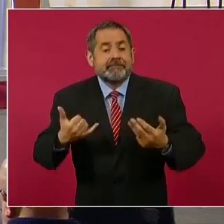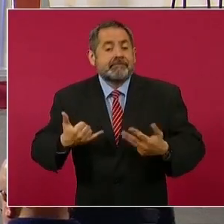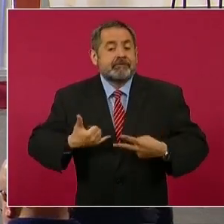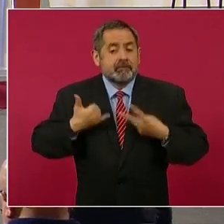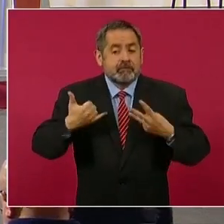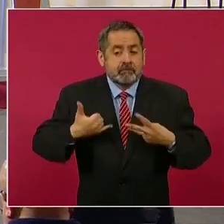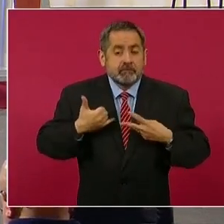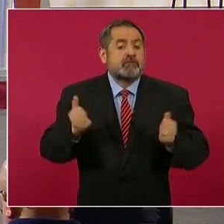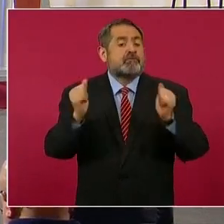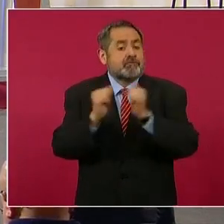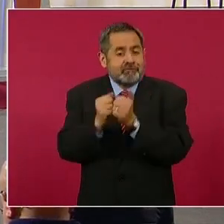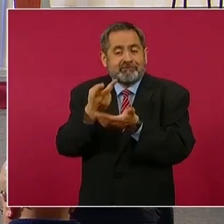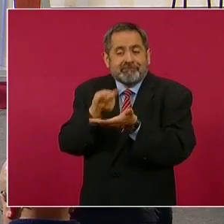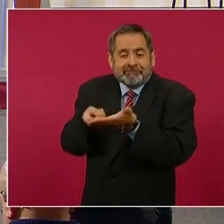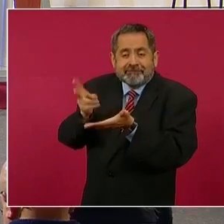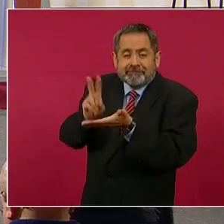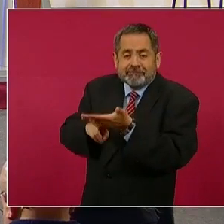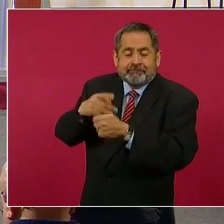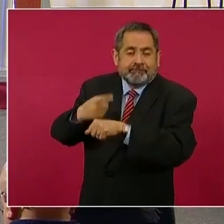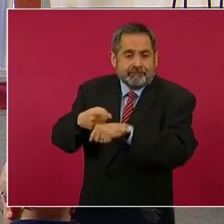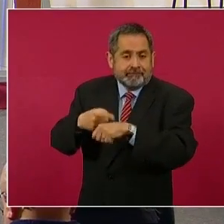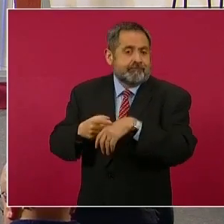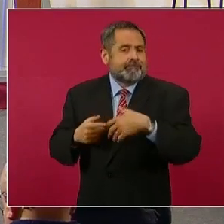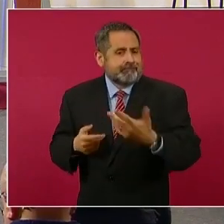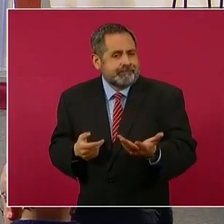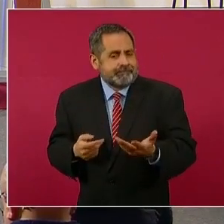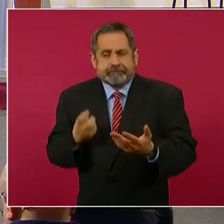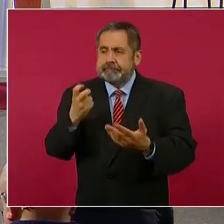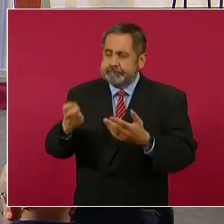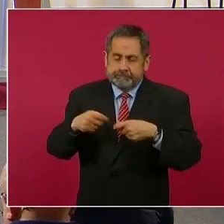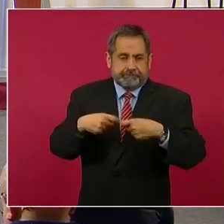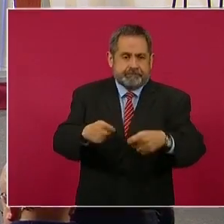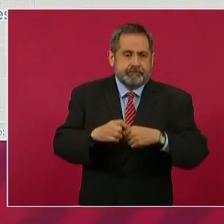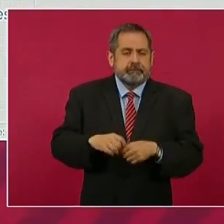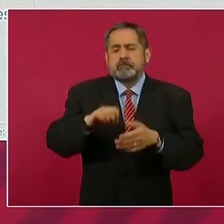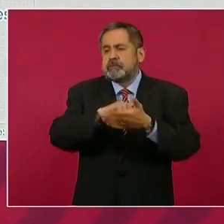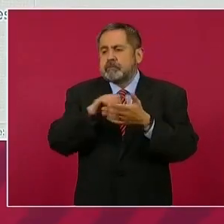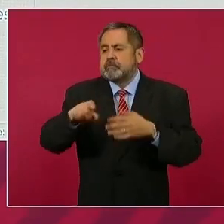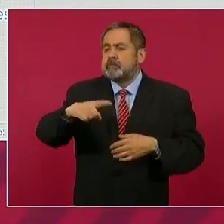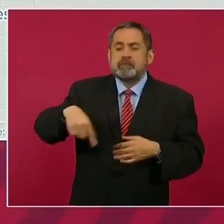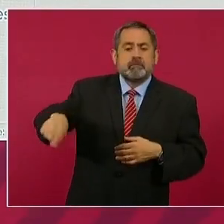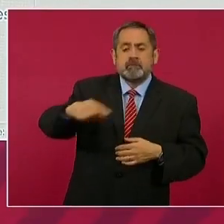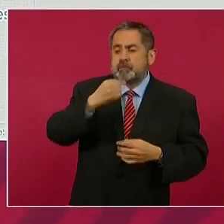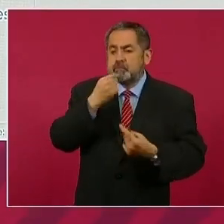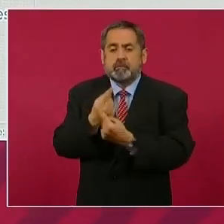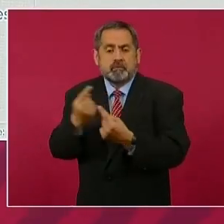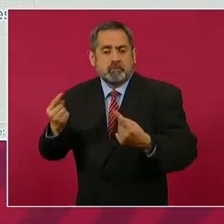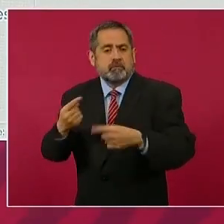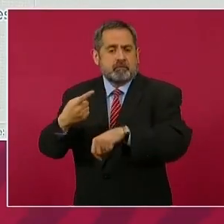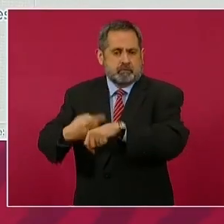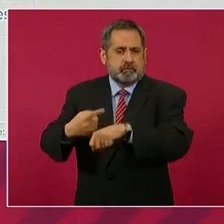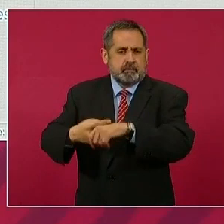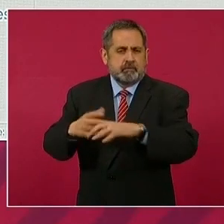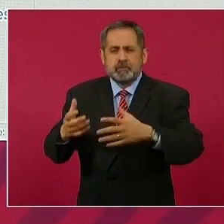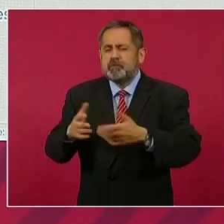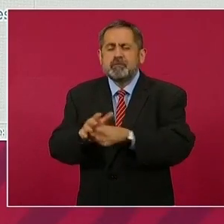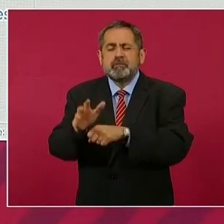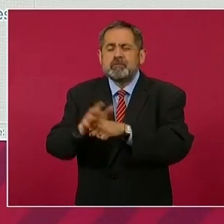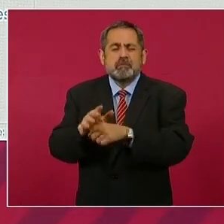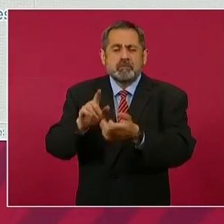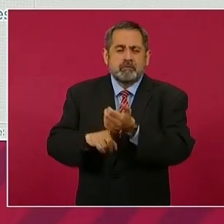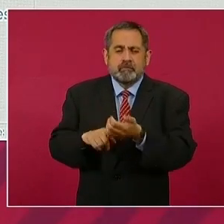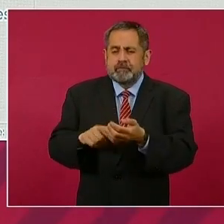tienen comorbilidades. En niños y niñas y adolescentes, las enfermedades que pueden padecer son un